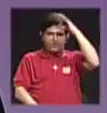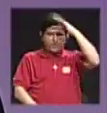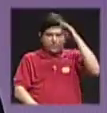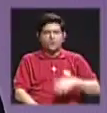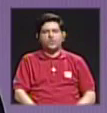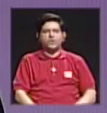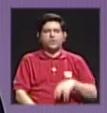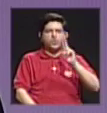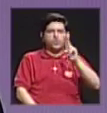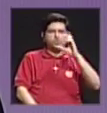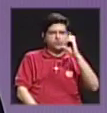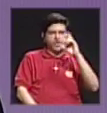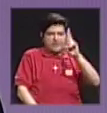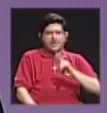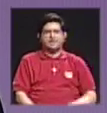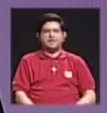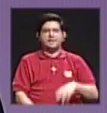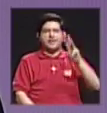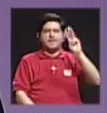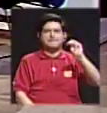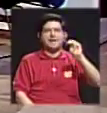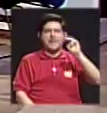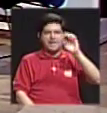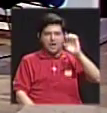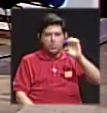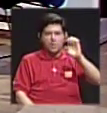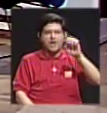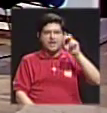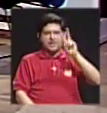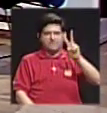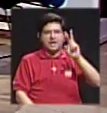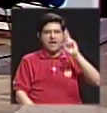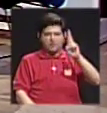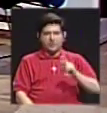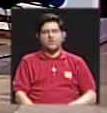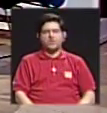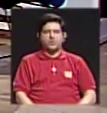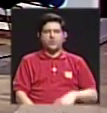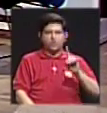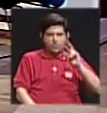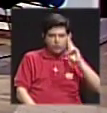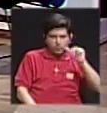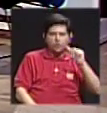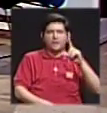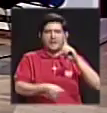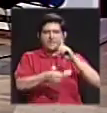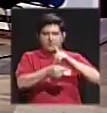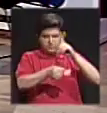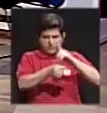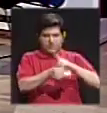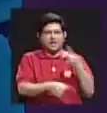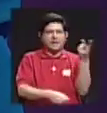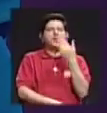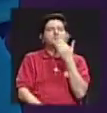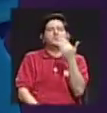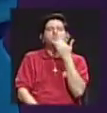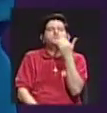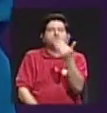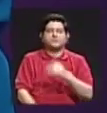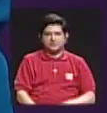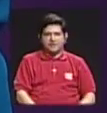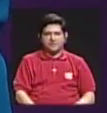de la Universidad de Costa Rica, y María Eugenia, la doctora María Eugenia Venegas Renol, quien es diputada, y a los dos les agradecemos